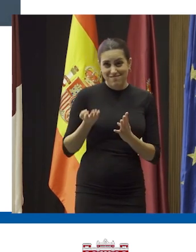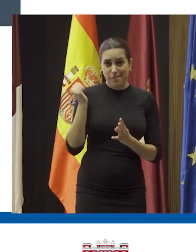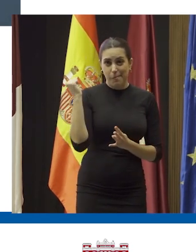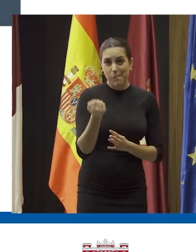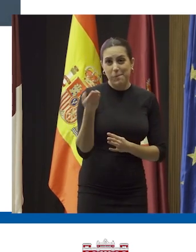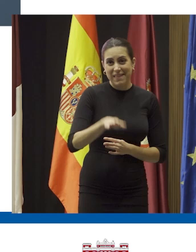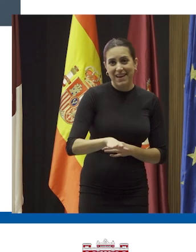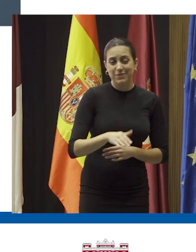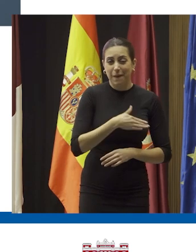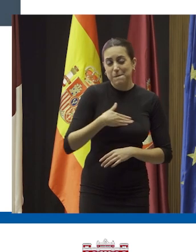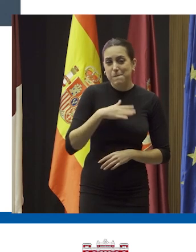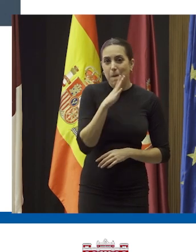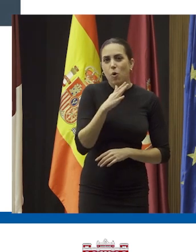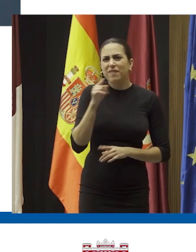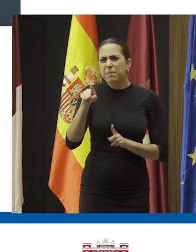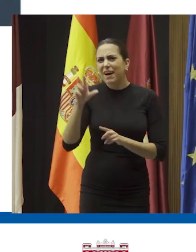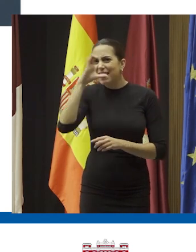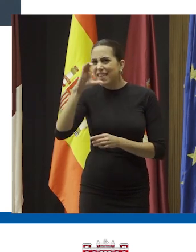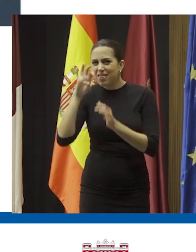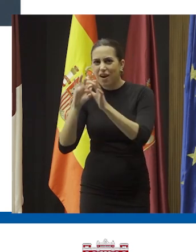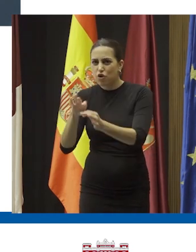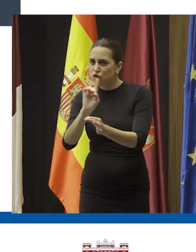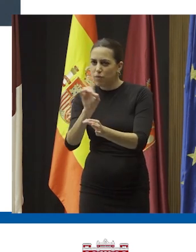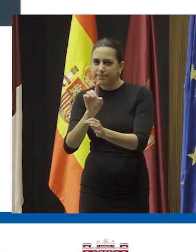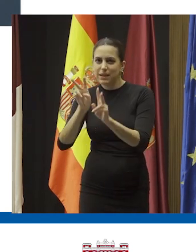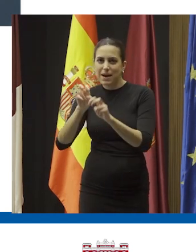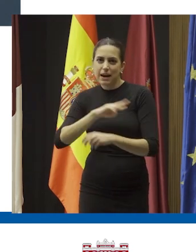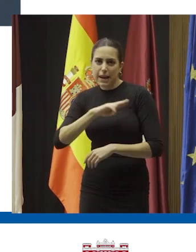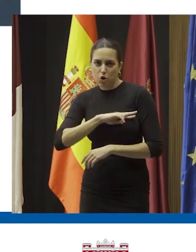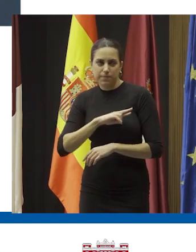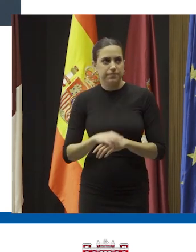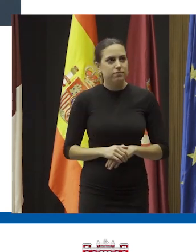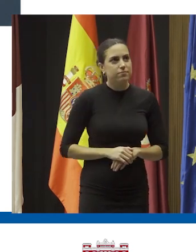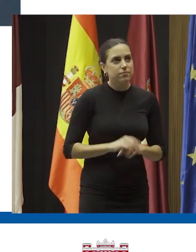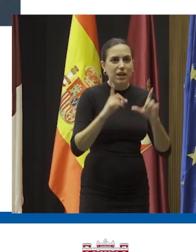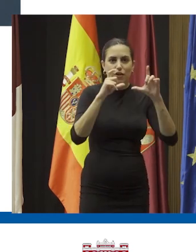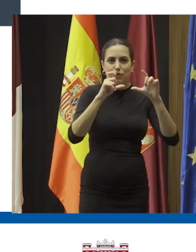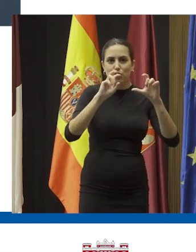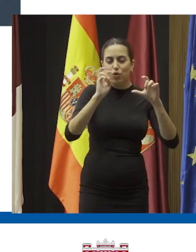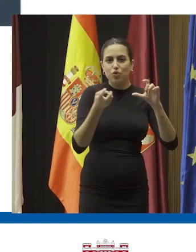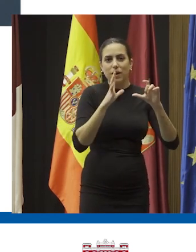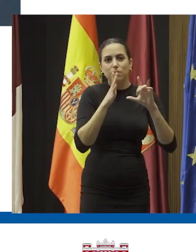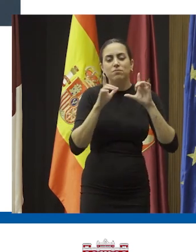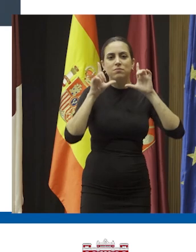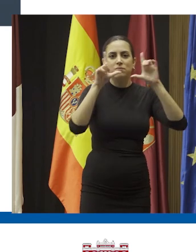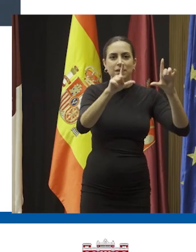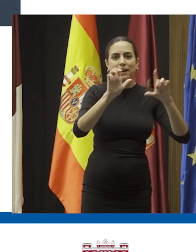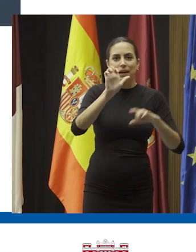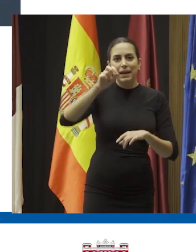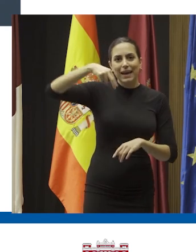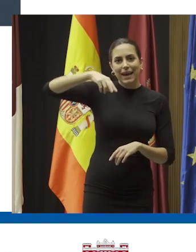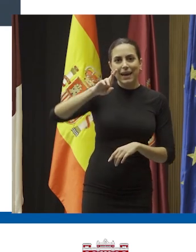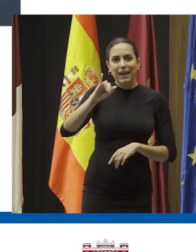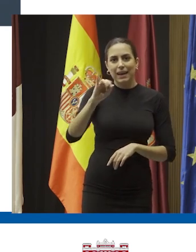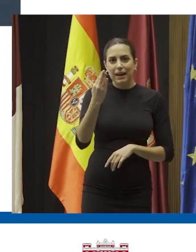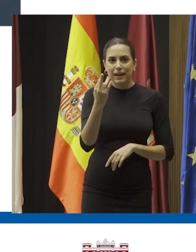de las ideas religiosas, de alguna forma. Bueno, pongo esta foto porque es el rey Enrique VIII y